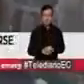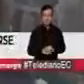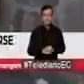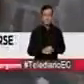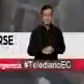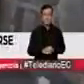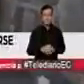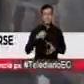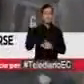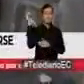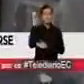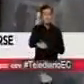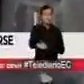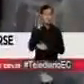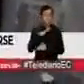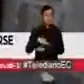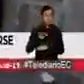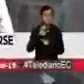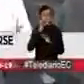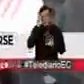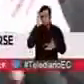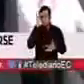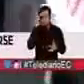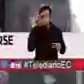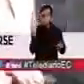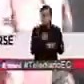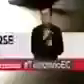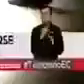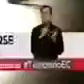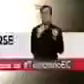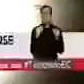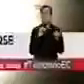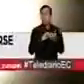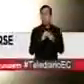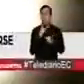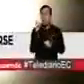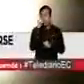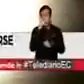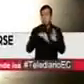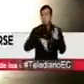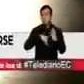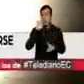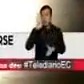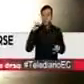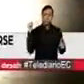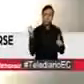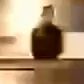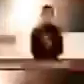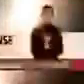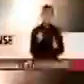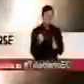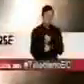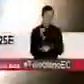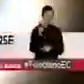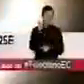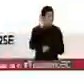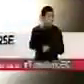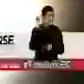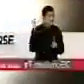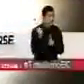durante la emergencia sanitaria por el kobe 19 hay un elevado riesgo de que se incremente la violencia de género es decir que mujeres